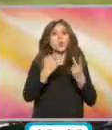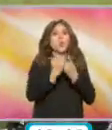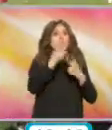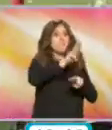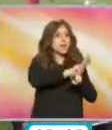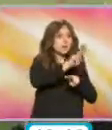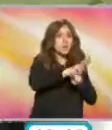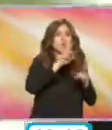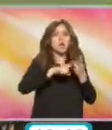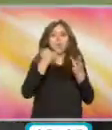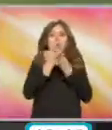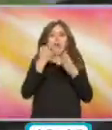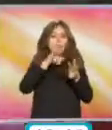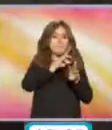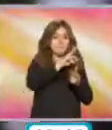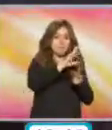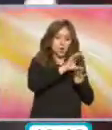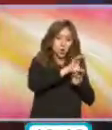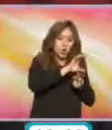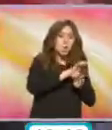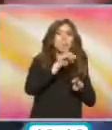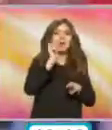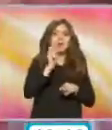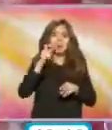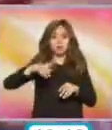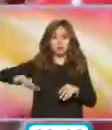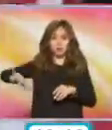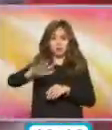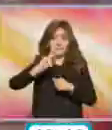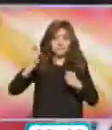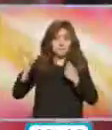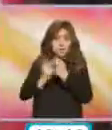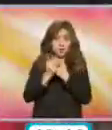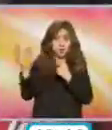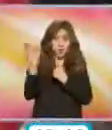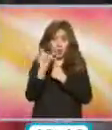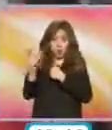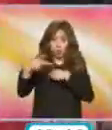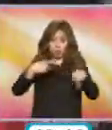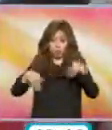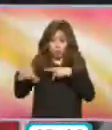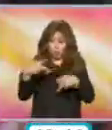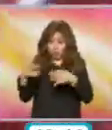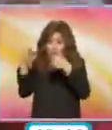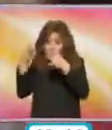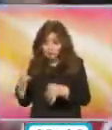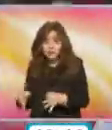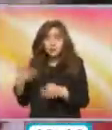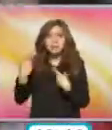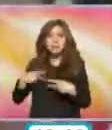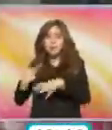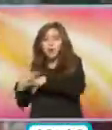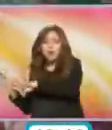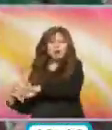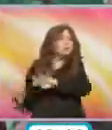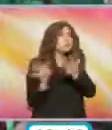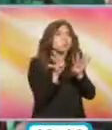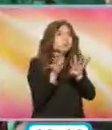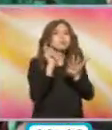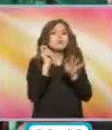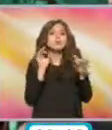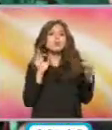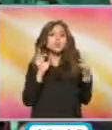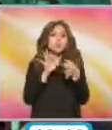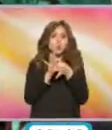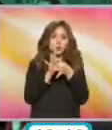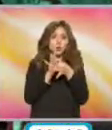visto en Colombia, que se paraliza un país Sí. completo cuando su selección está jugando. Es como un sentimiento que los une. No